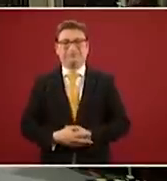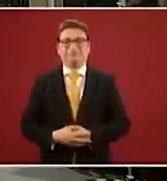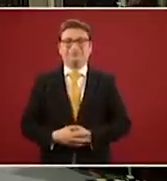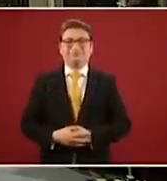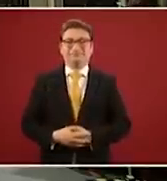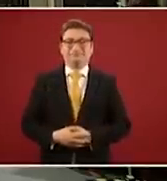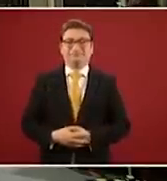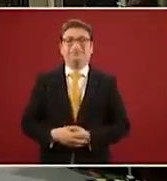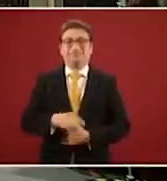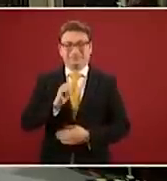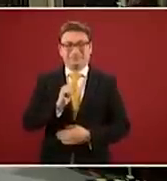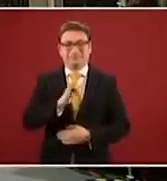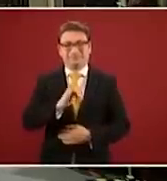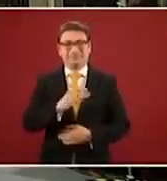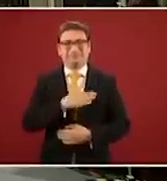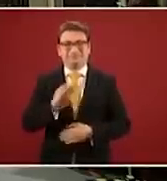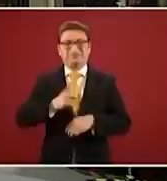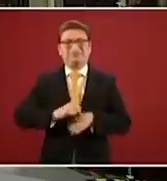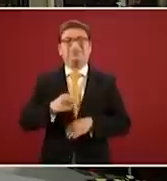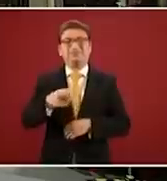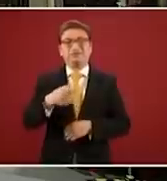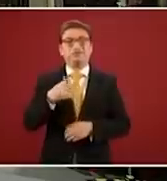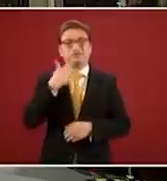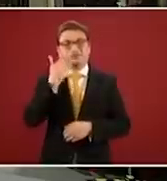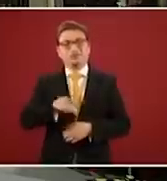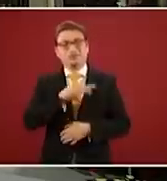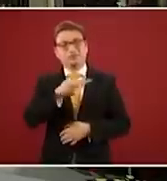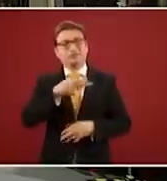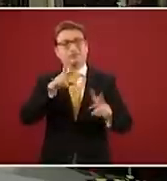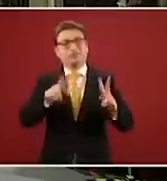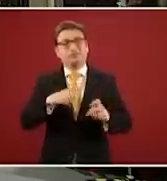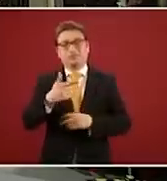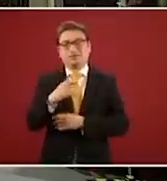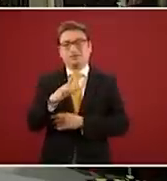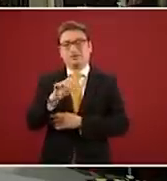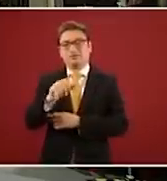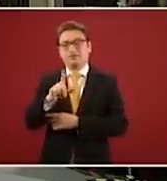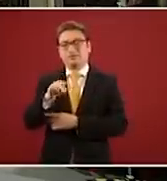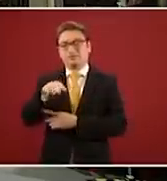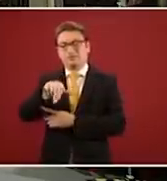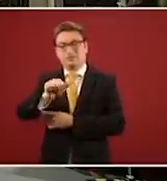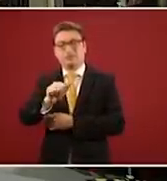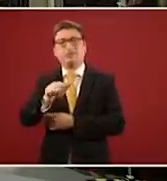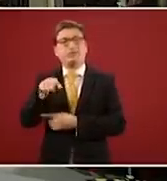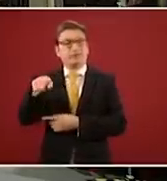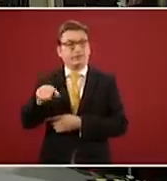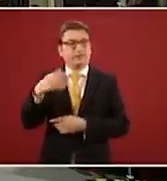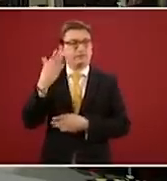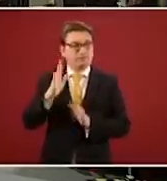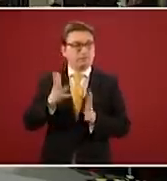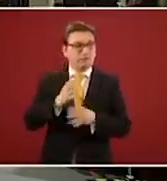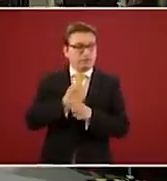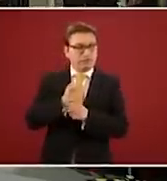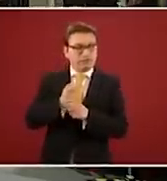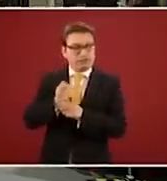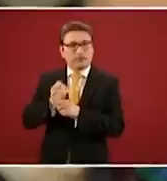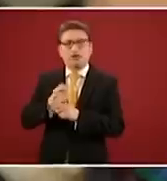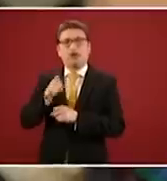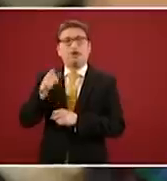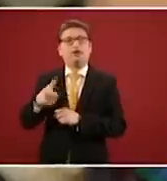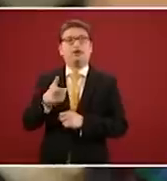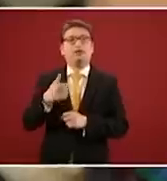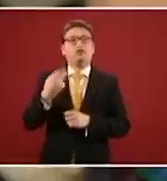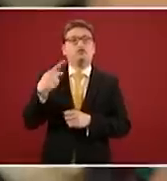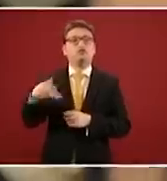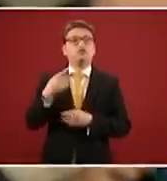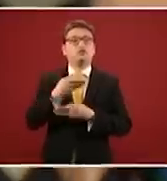Sí, buenos días. Yo le quiero preguntar nada más en el caso de García Luna, si ya se hizo la investigación de cuánto tiene en